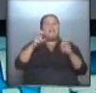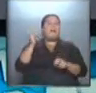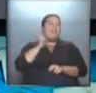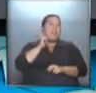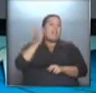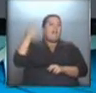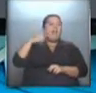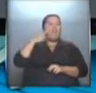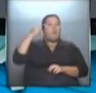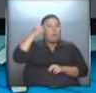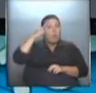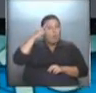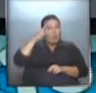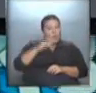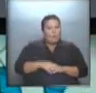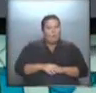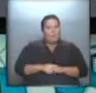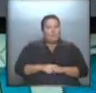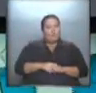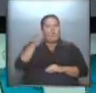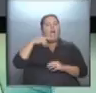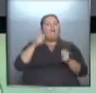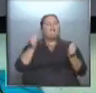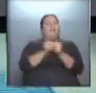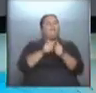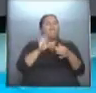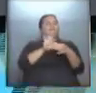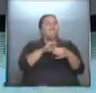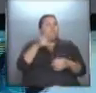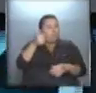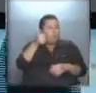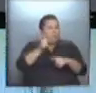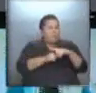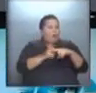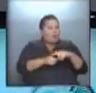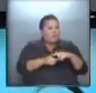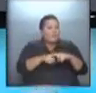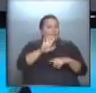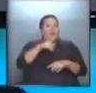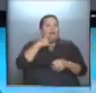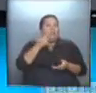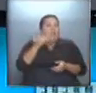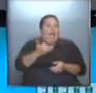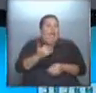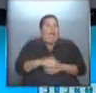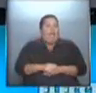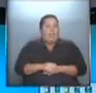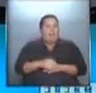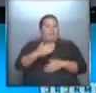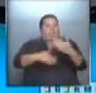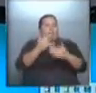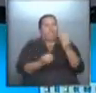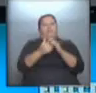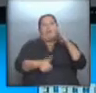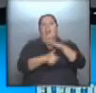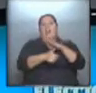en el 2009, cuyo acompañamiento electoral había sido muy exitoso, y eso fue leído en clave de surgimiento de un